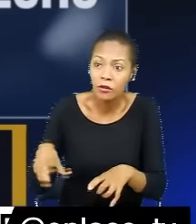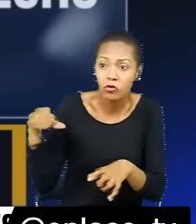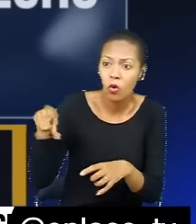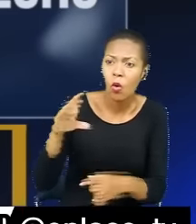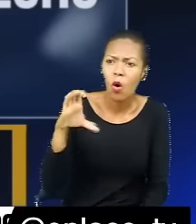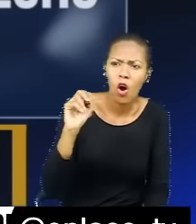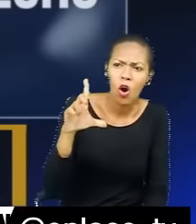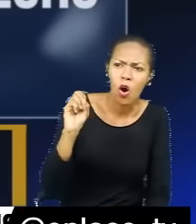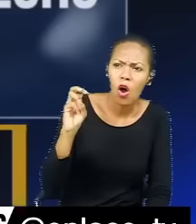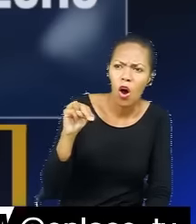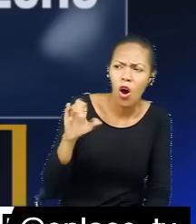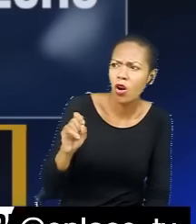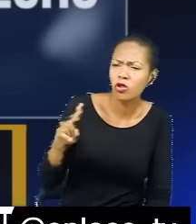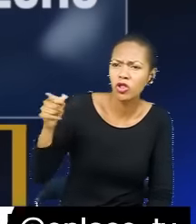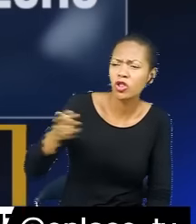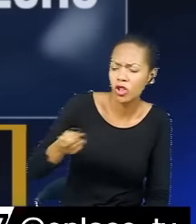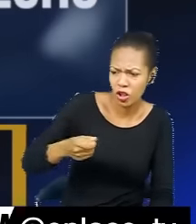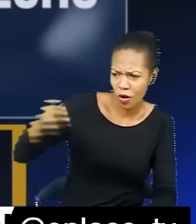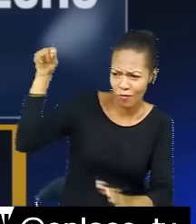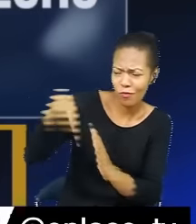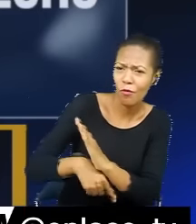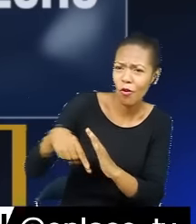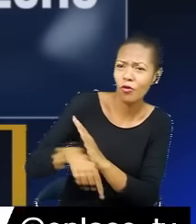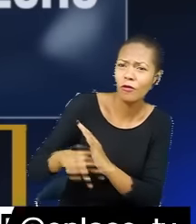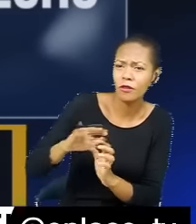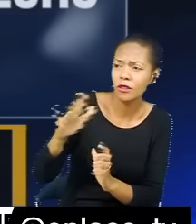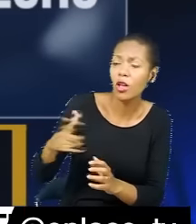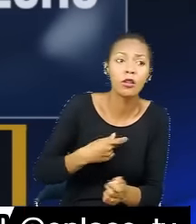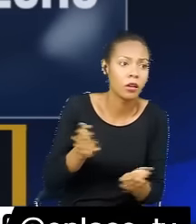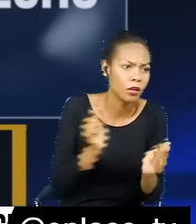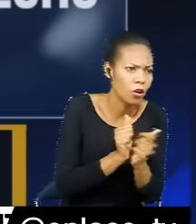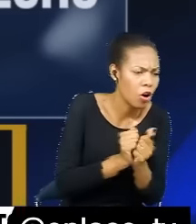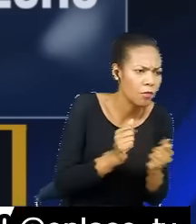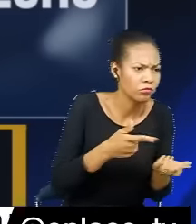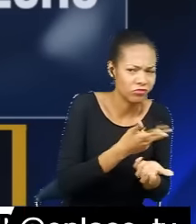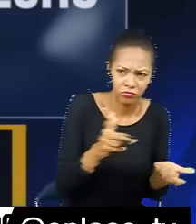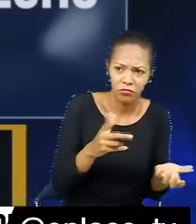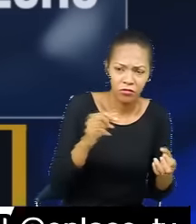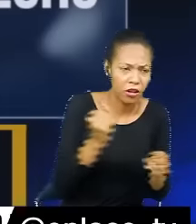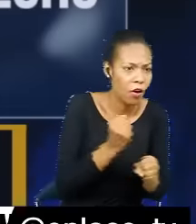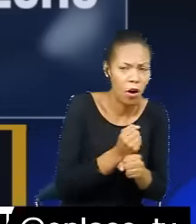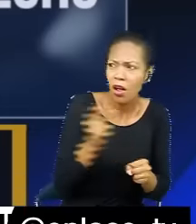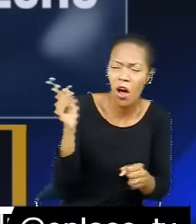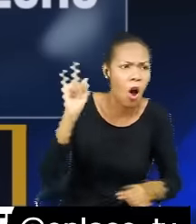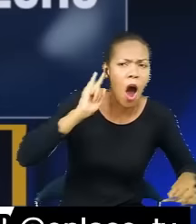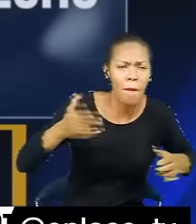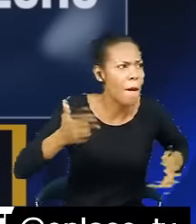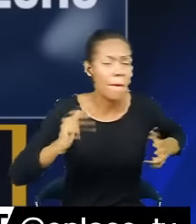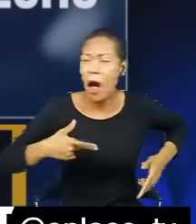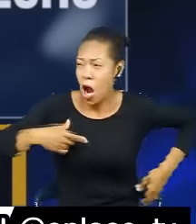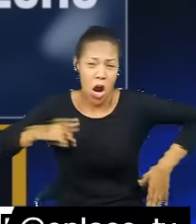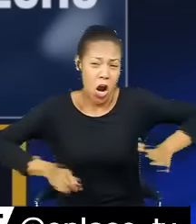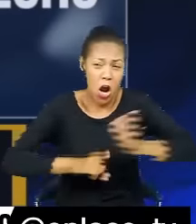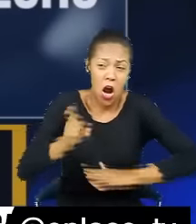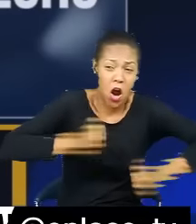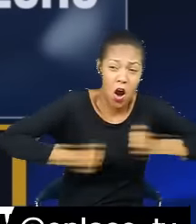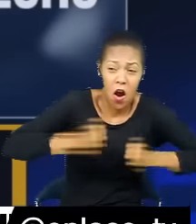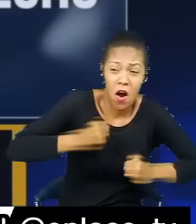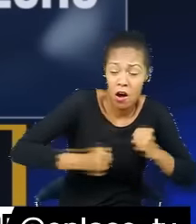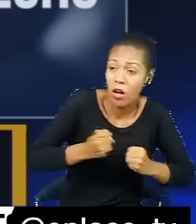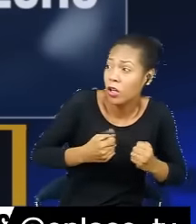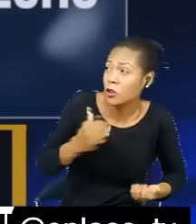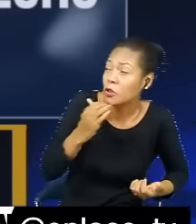pozo 2235, estaba hablando con los trabajadores en el container y los trabajadores escucharon la plomacera y levantaron la escolta, pero no sé cómo están